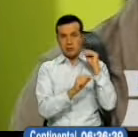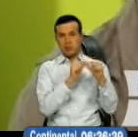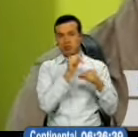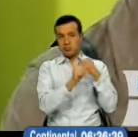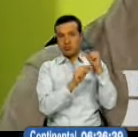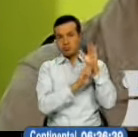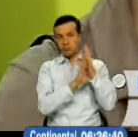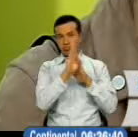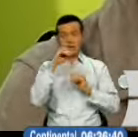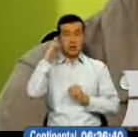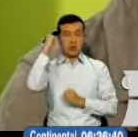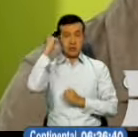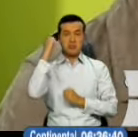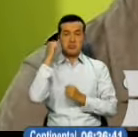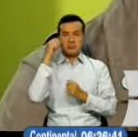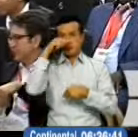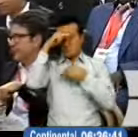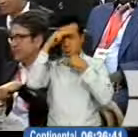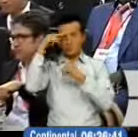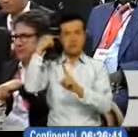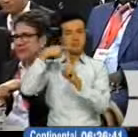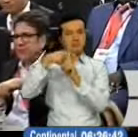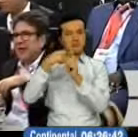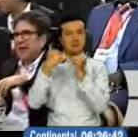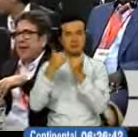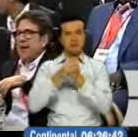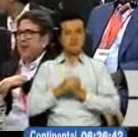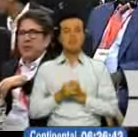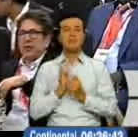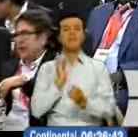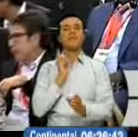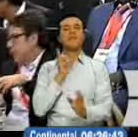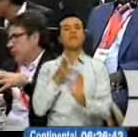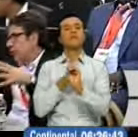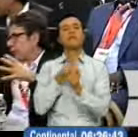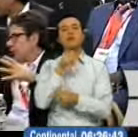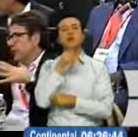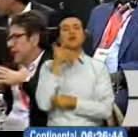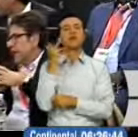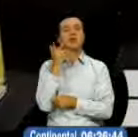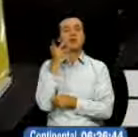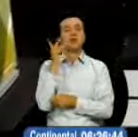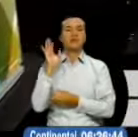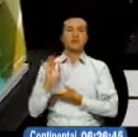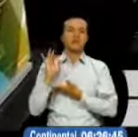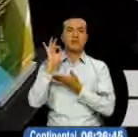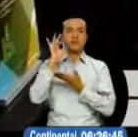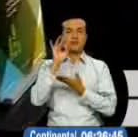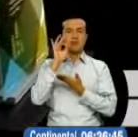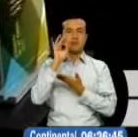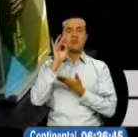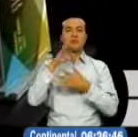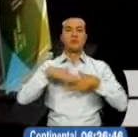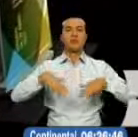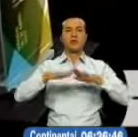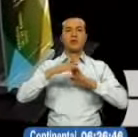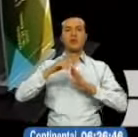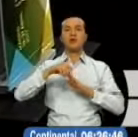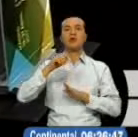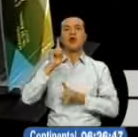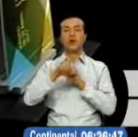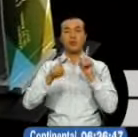avanzado en derechos en Ecuador, creo que es una muy buena noticia. A esta cita mundial tampoco ha querido faltar una representación de la abogacía española,